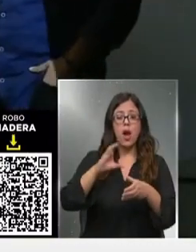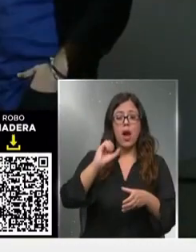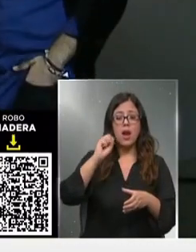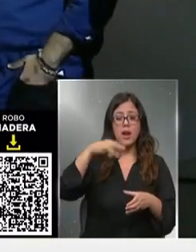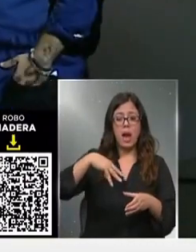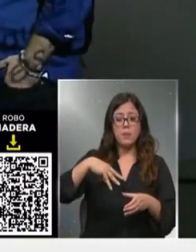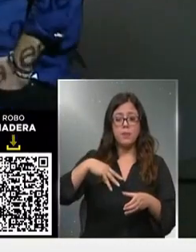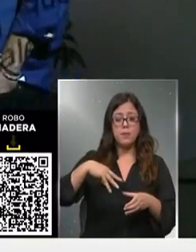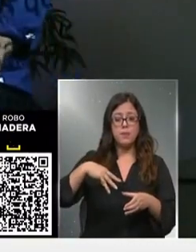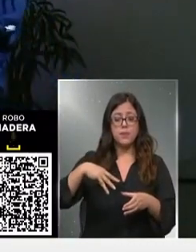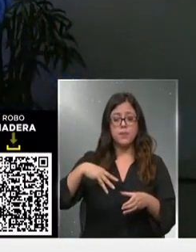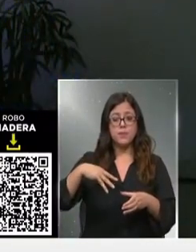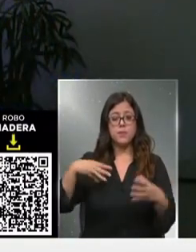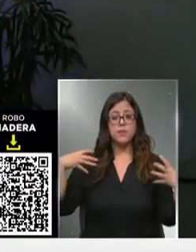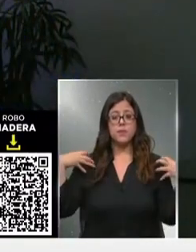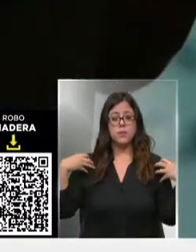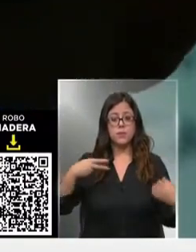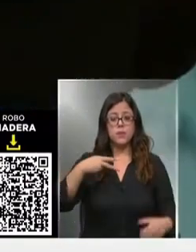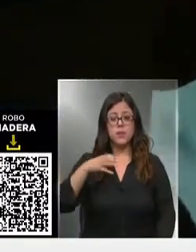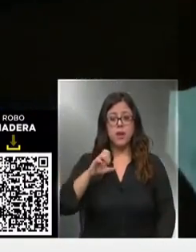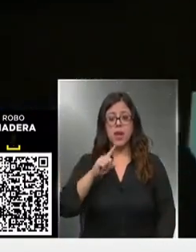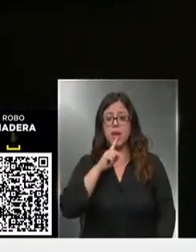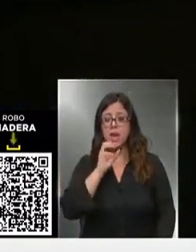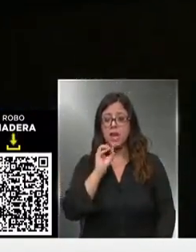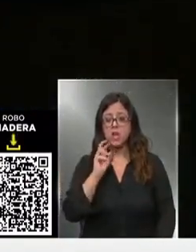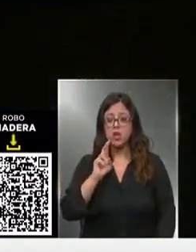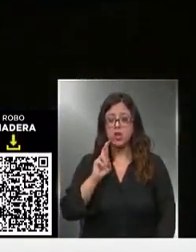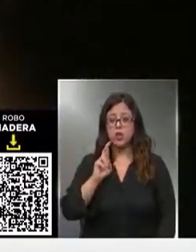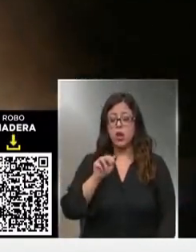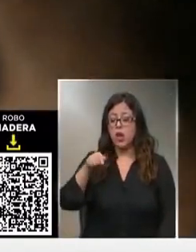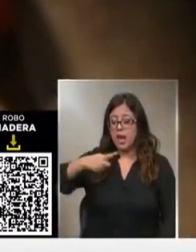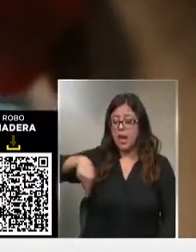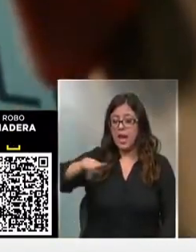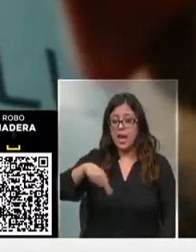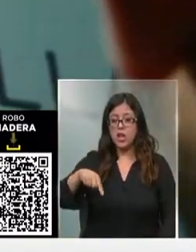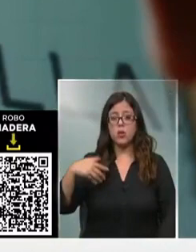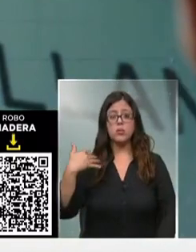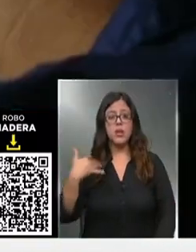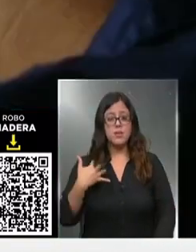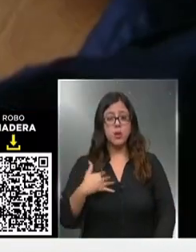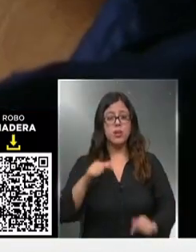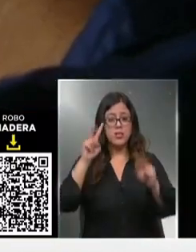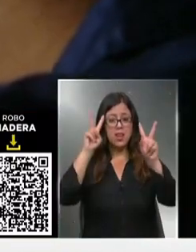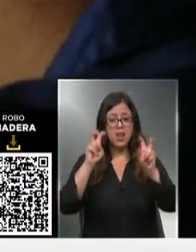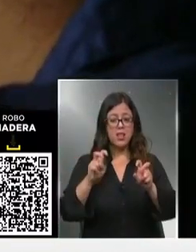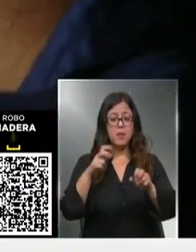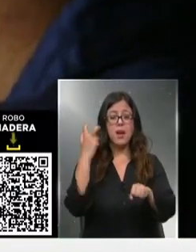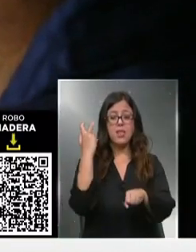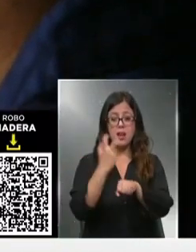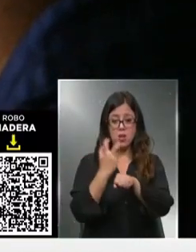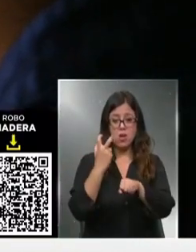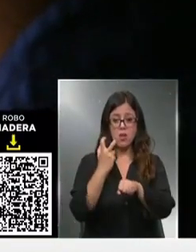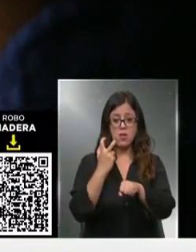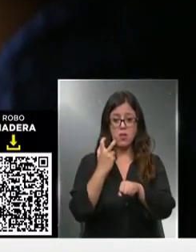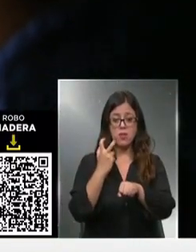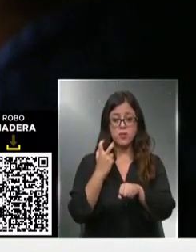Héctor Yaitul. La CAM sería una pieza clave en el mecanismo del robo de madera.